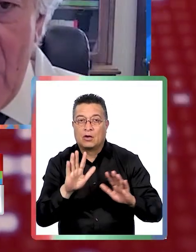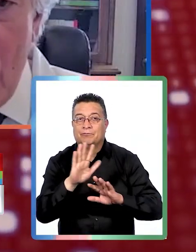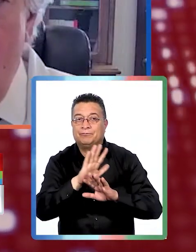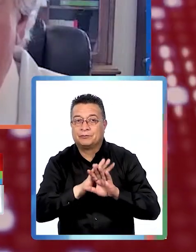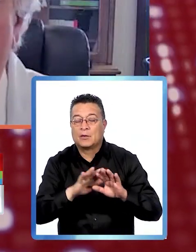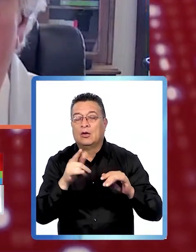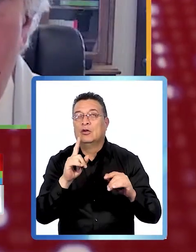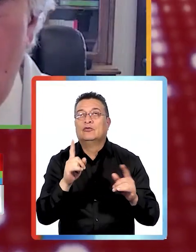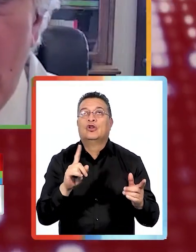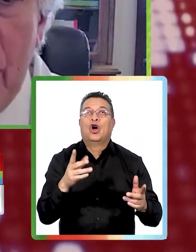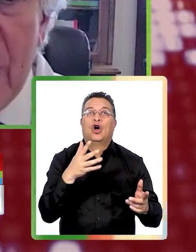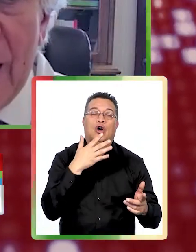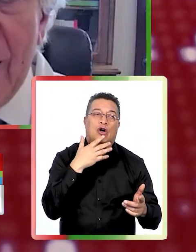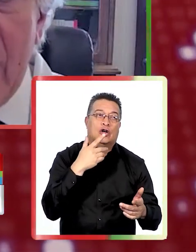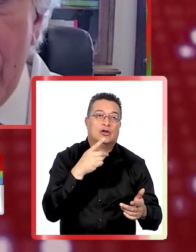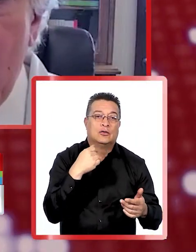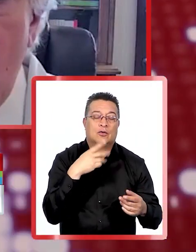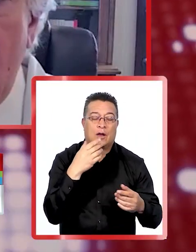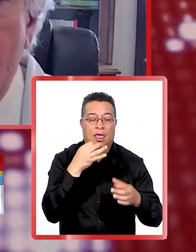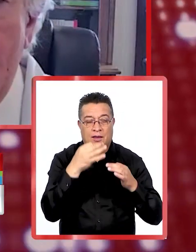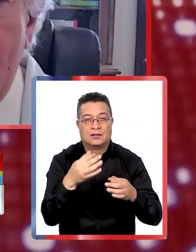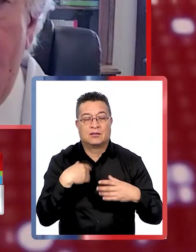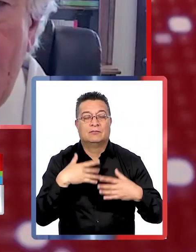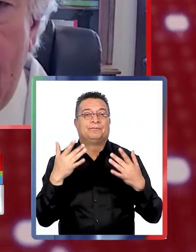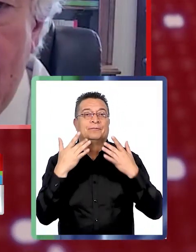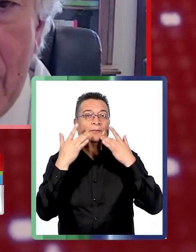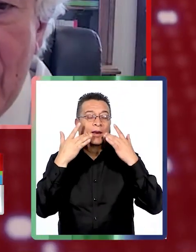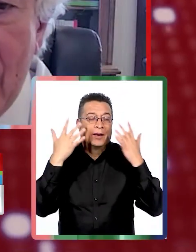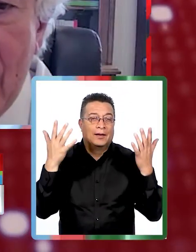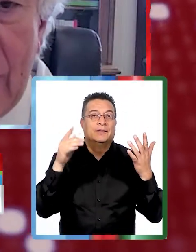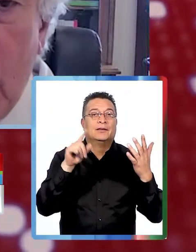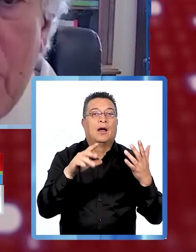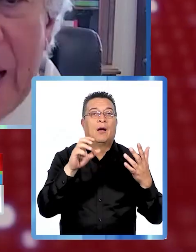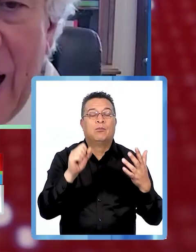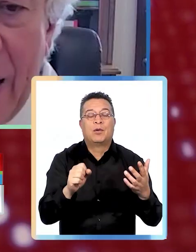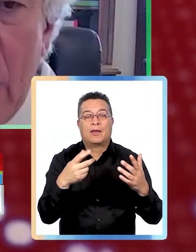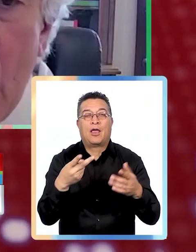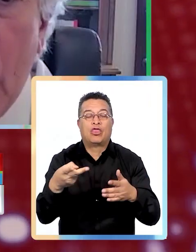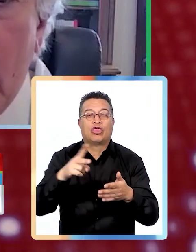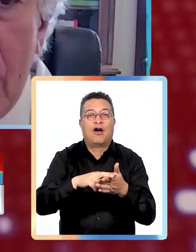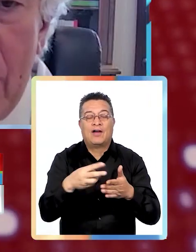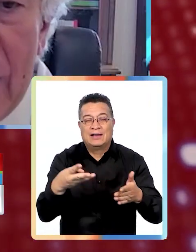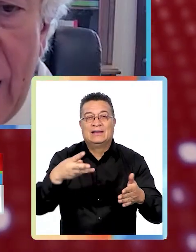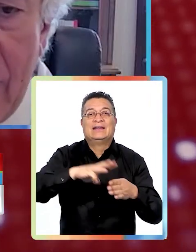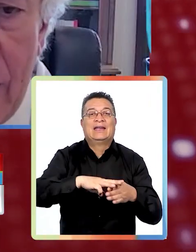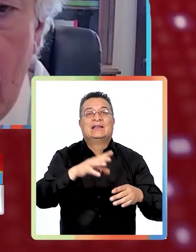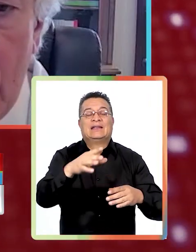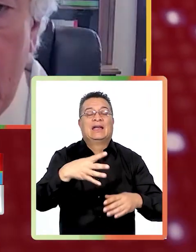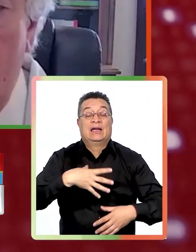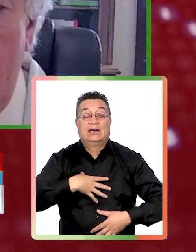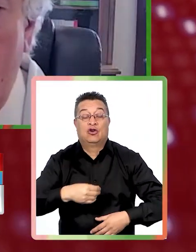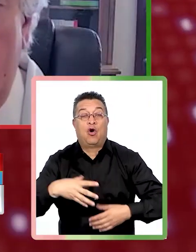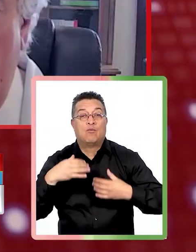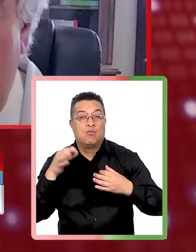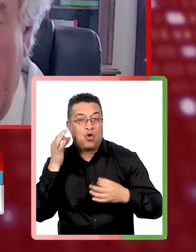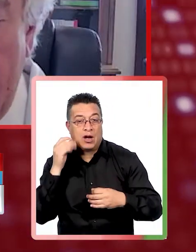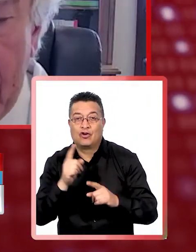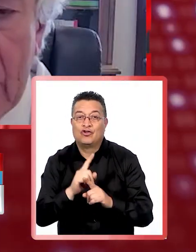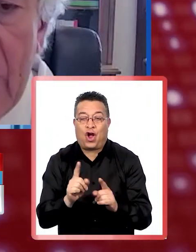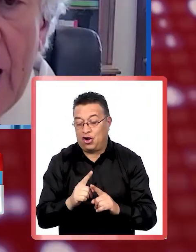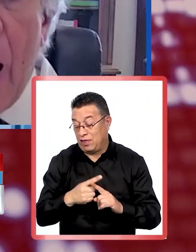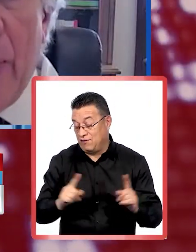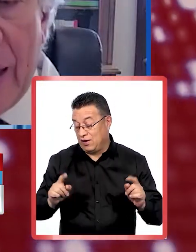discretas. No es que uno disponga de medidas que permitan duplicar o triplicar el número de hijos por